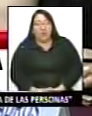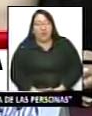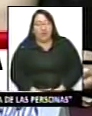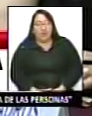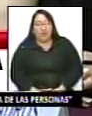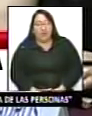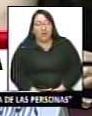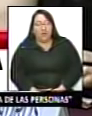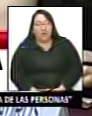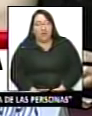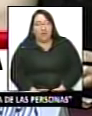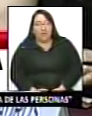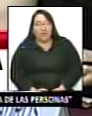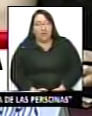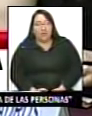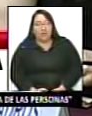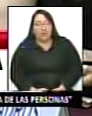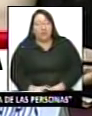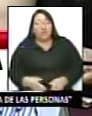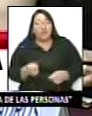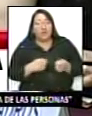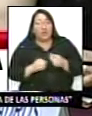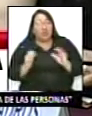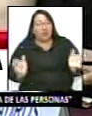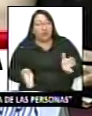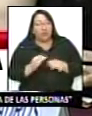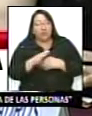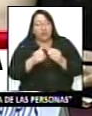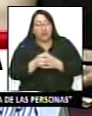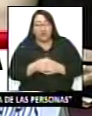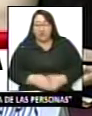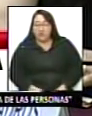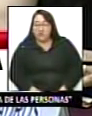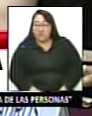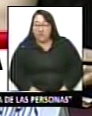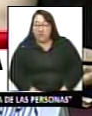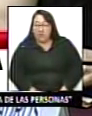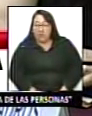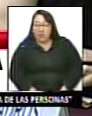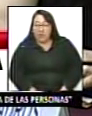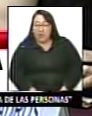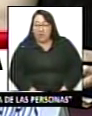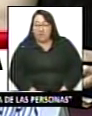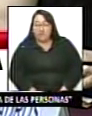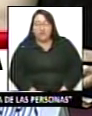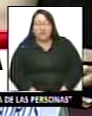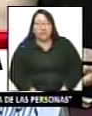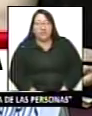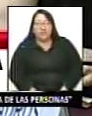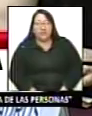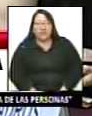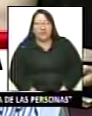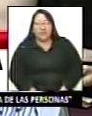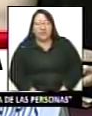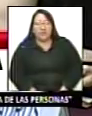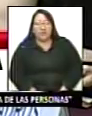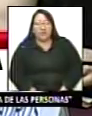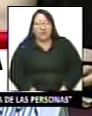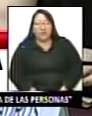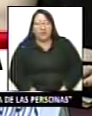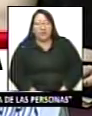en la trazabilidad, en el marketing, en la promoción, tenemos un país